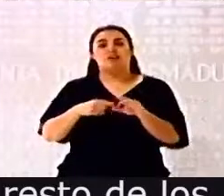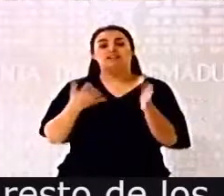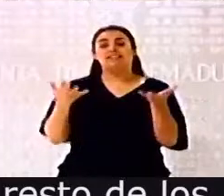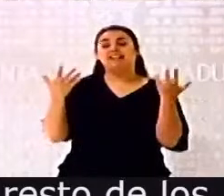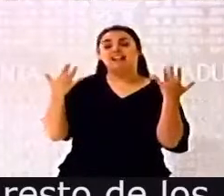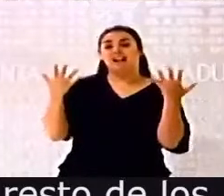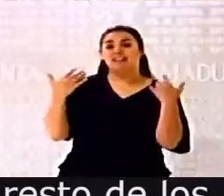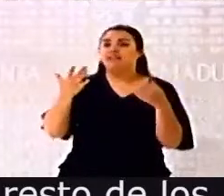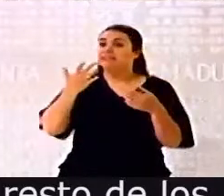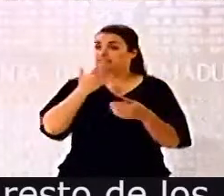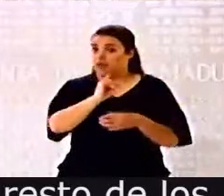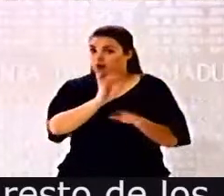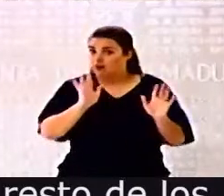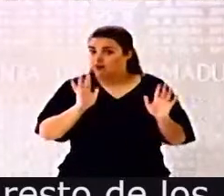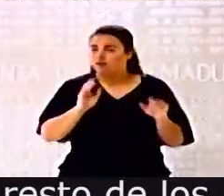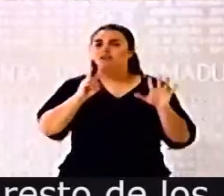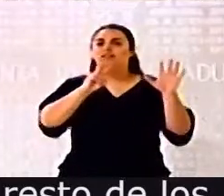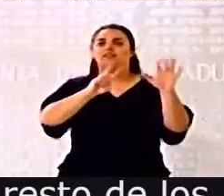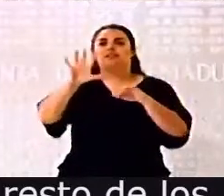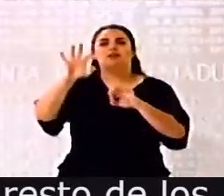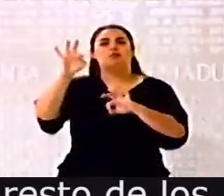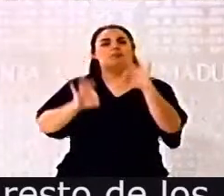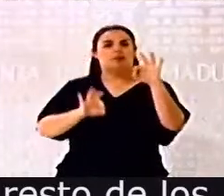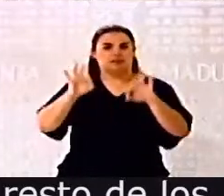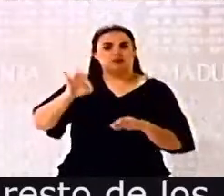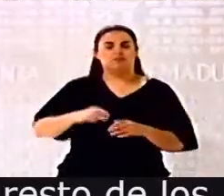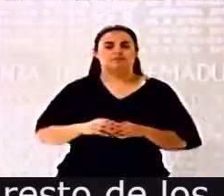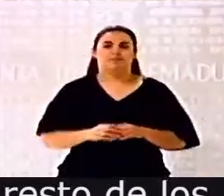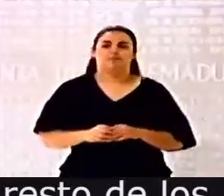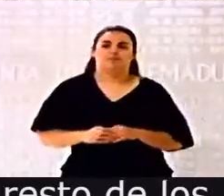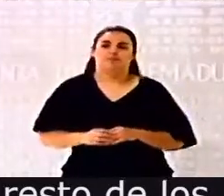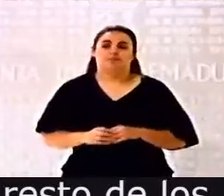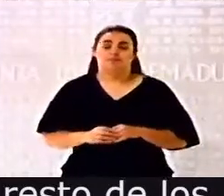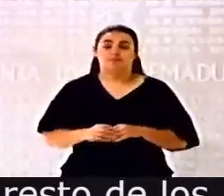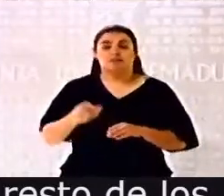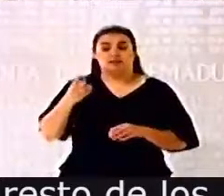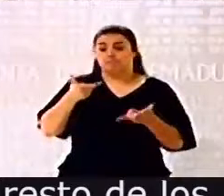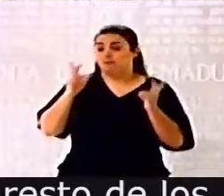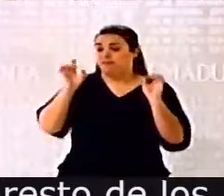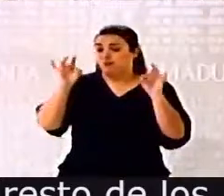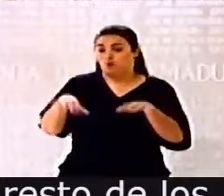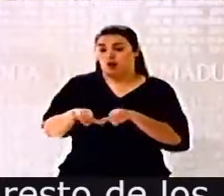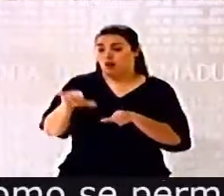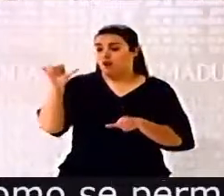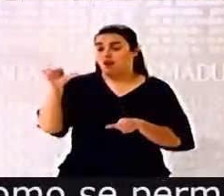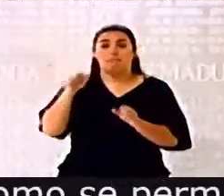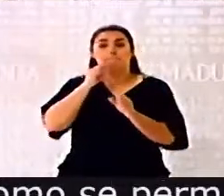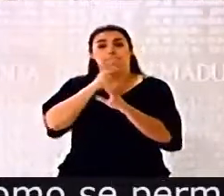terrazas, si es que las tienen, del 75%, como se permite en el resto de los bares.